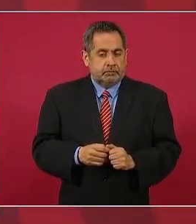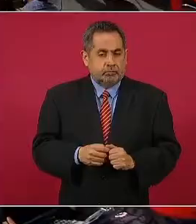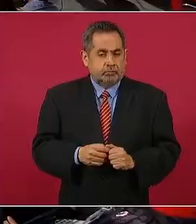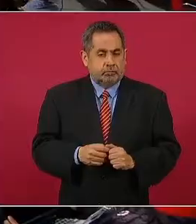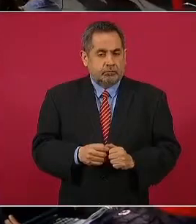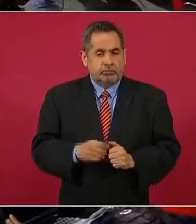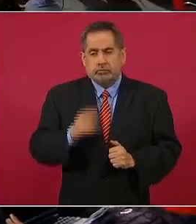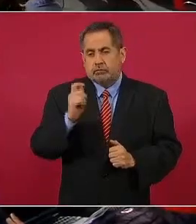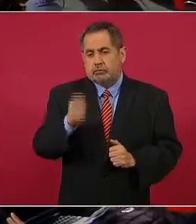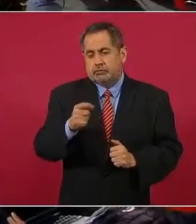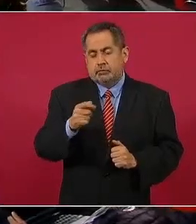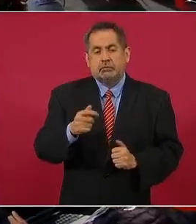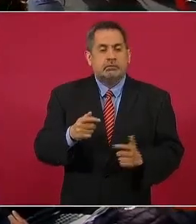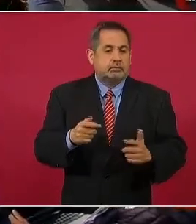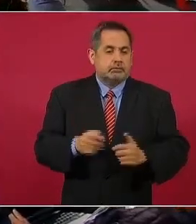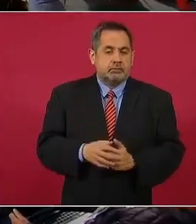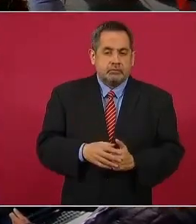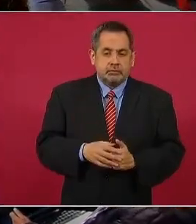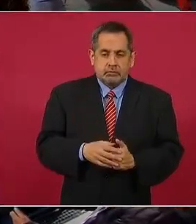convocan